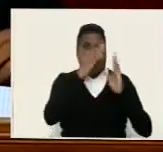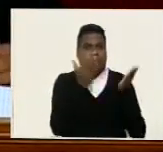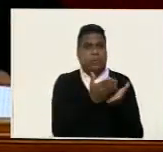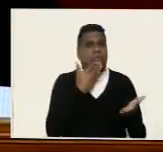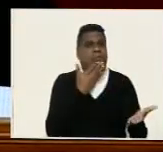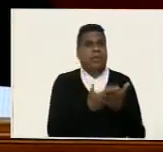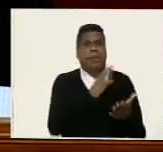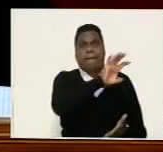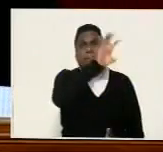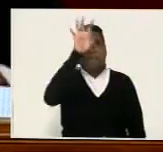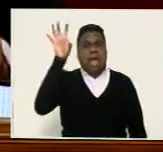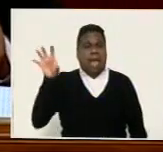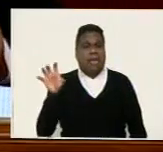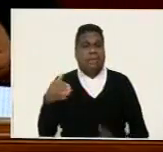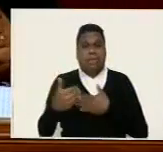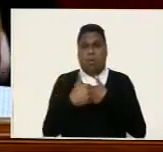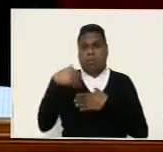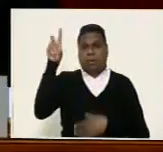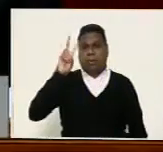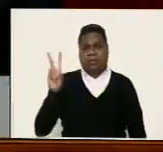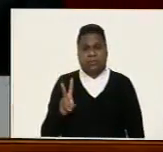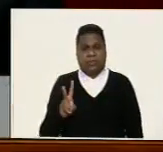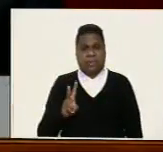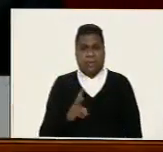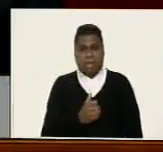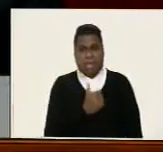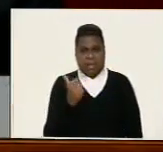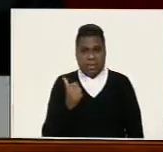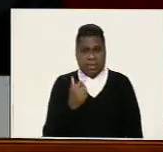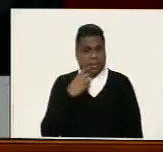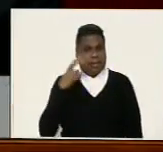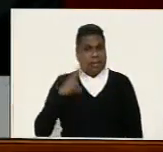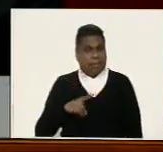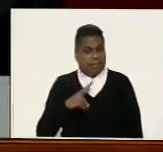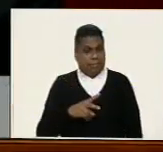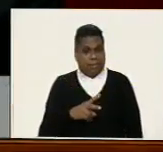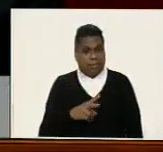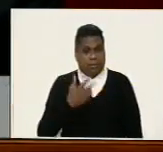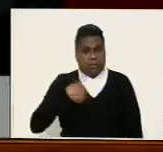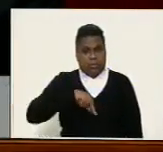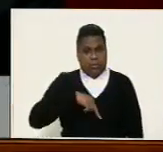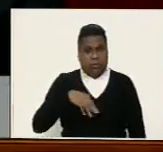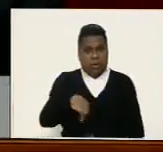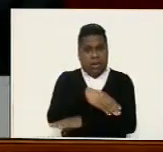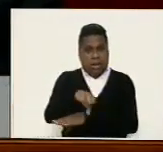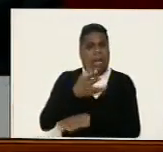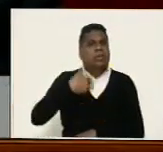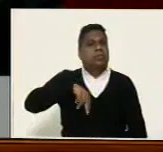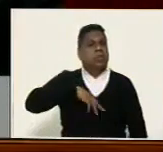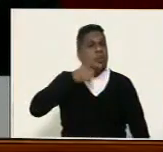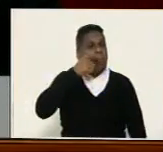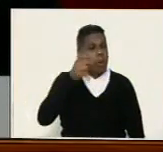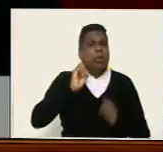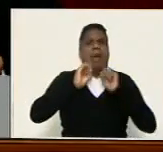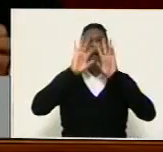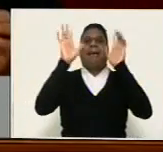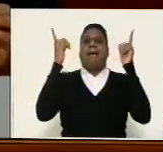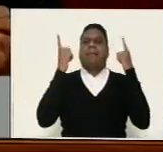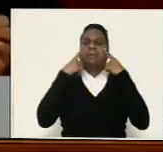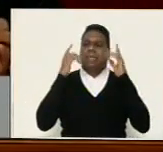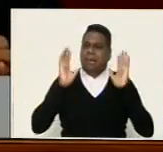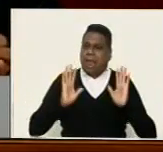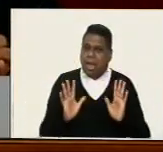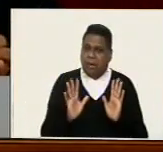contra nuestro país y nuestro pueblo, y ahí viene la pelea de nosotros en la calle. Nuestro pueblo tiene que estar muy claro que cuando